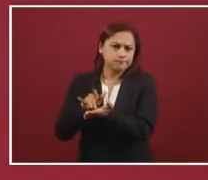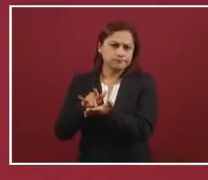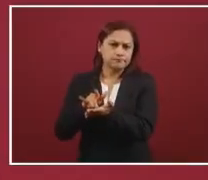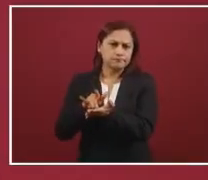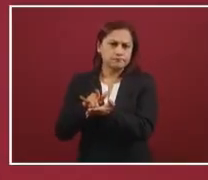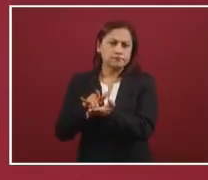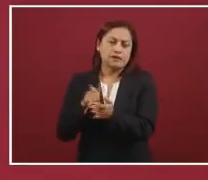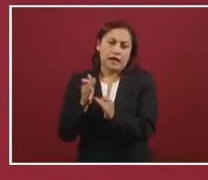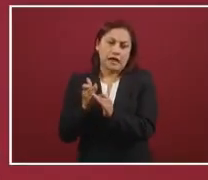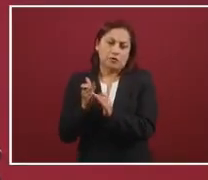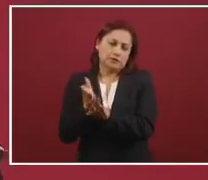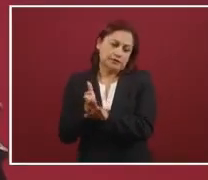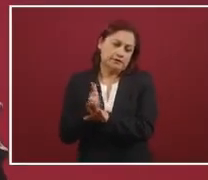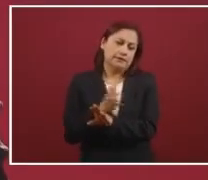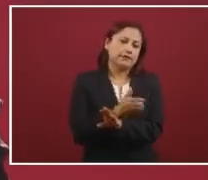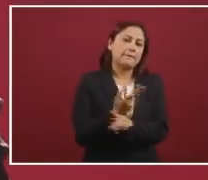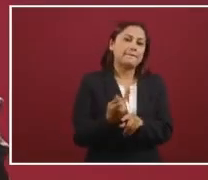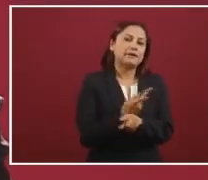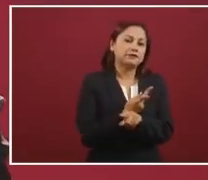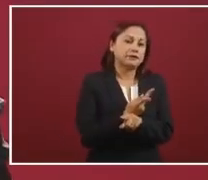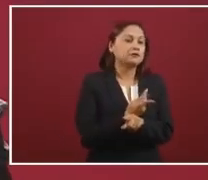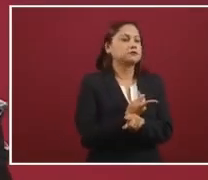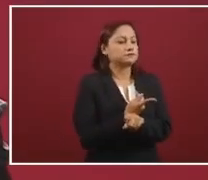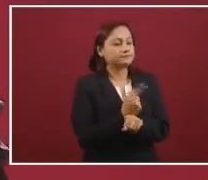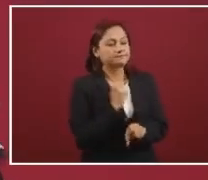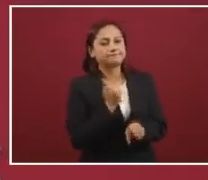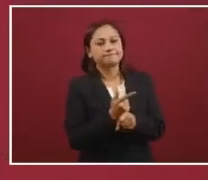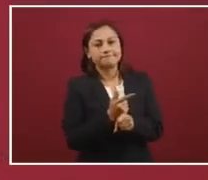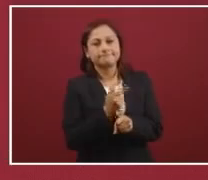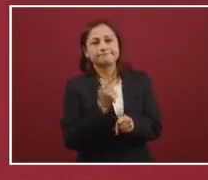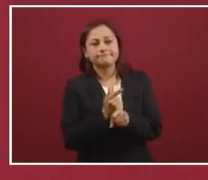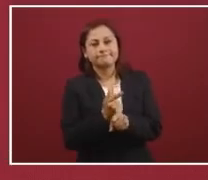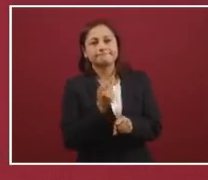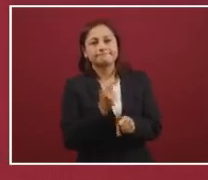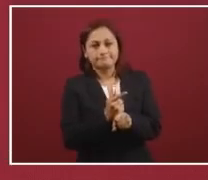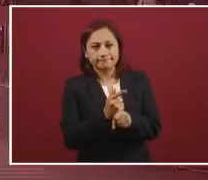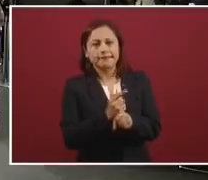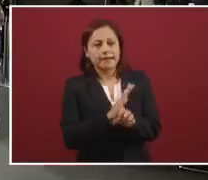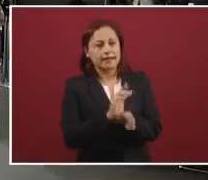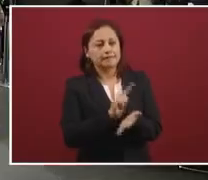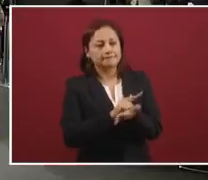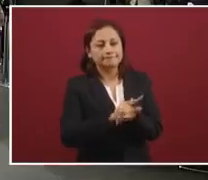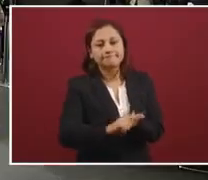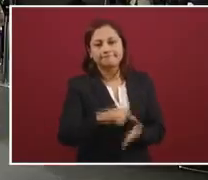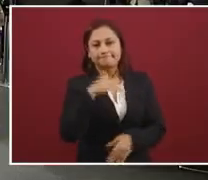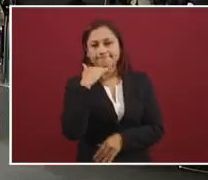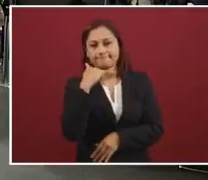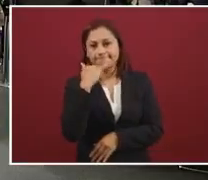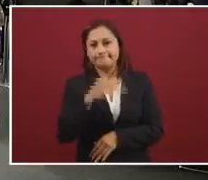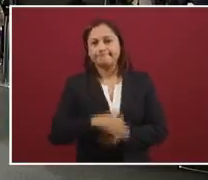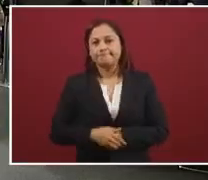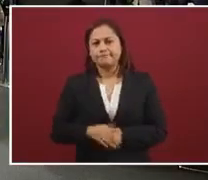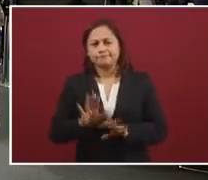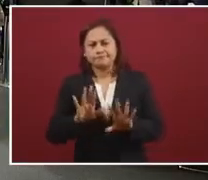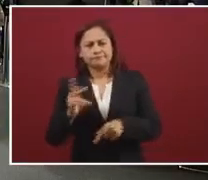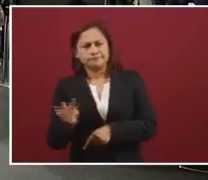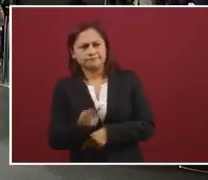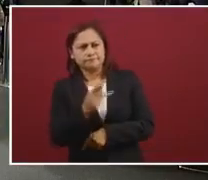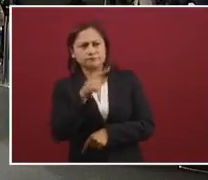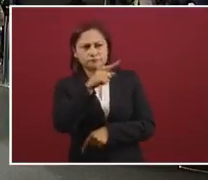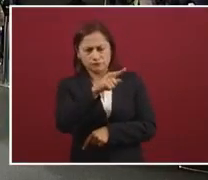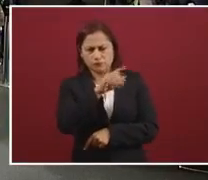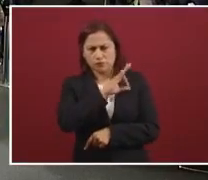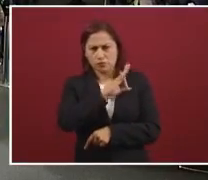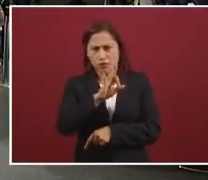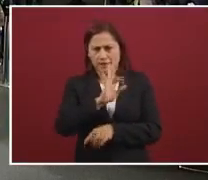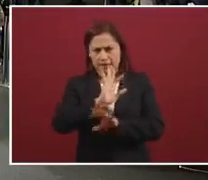pues ordenando, limpiando por la corrupción. ¿No se descarta que después de que revisen puedan volver a continuar estos estímulos? Sí,